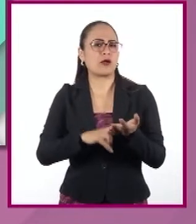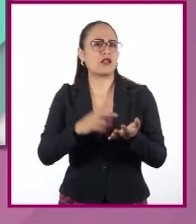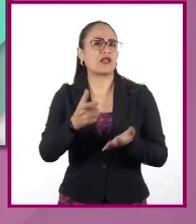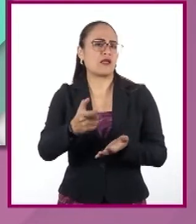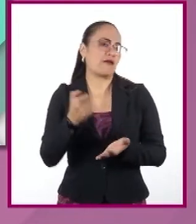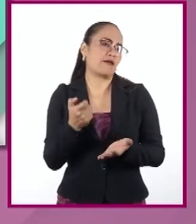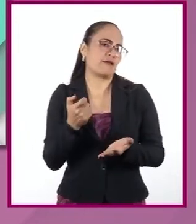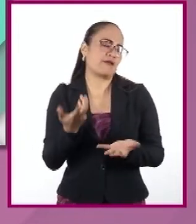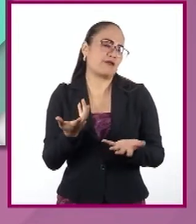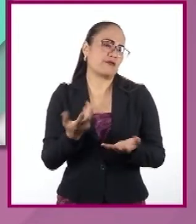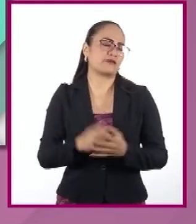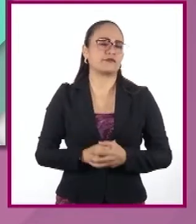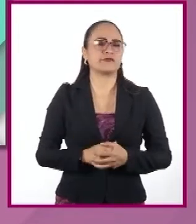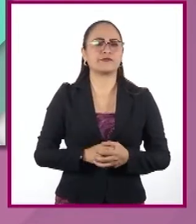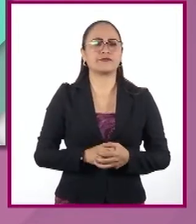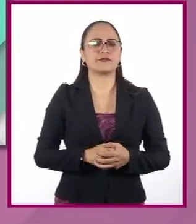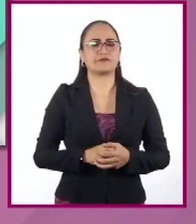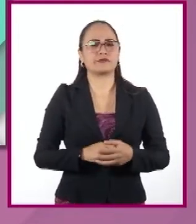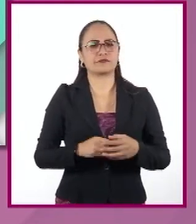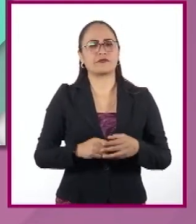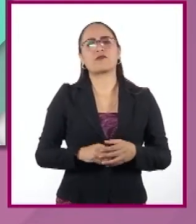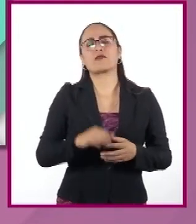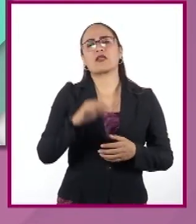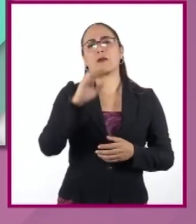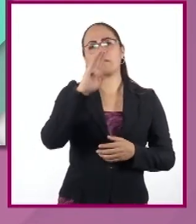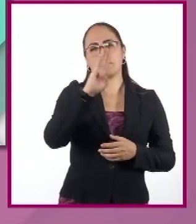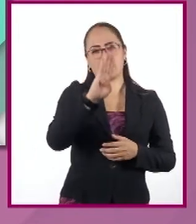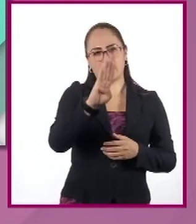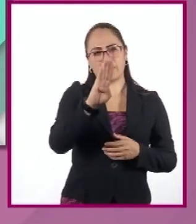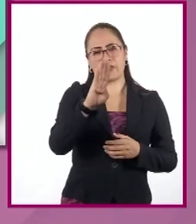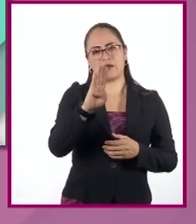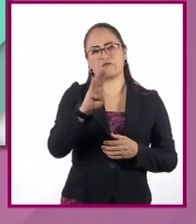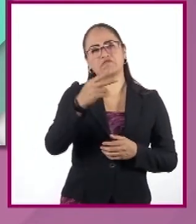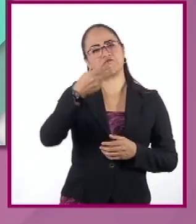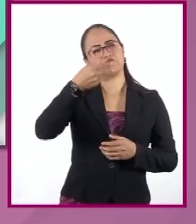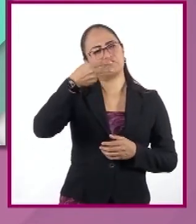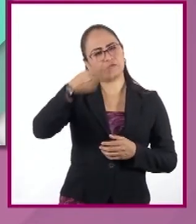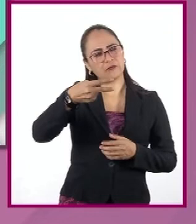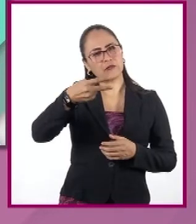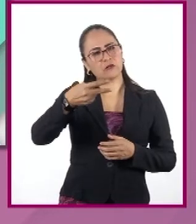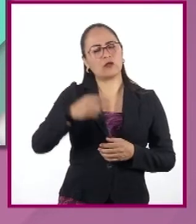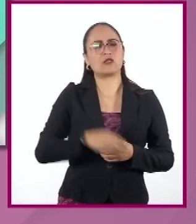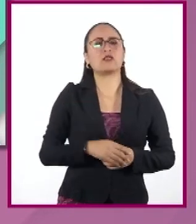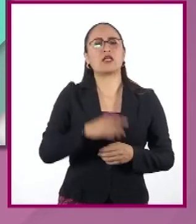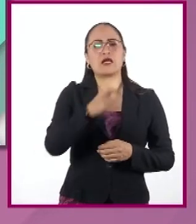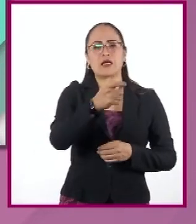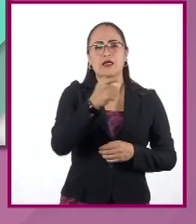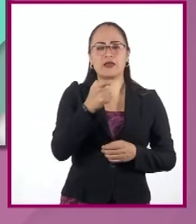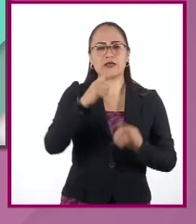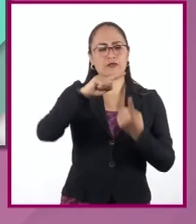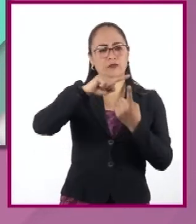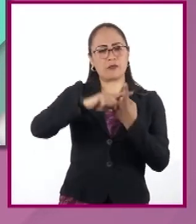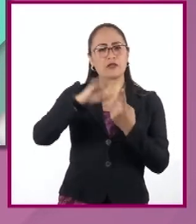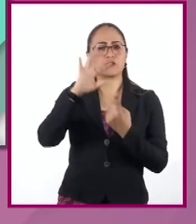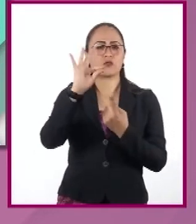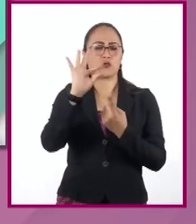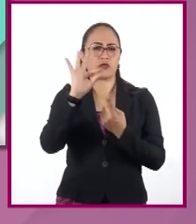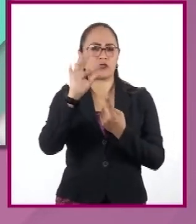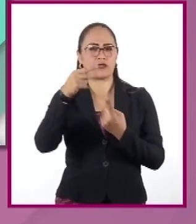X, entonces la medida del ángulo B la podemos representar como X más